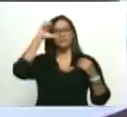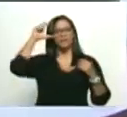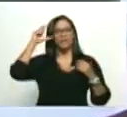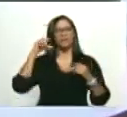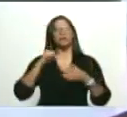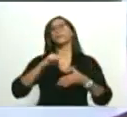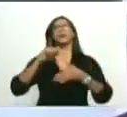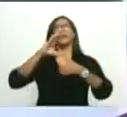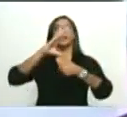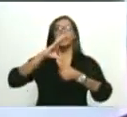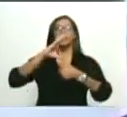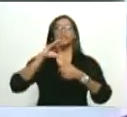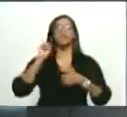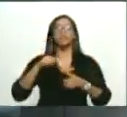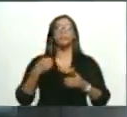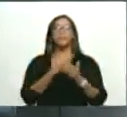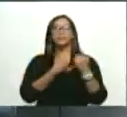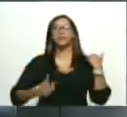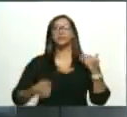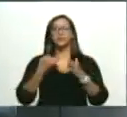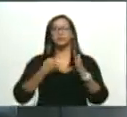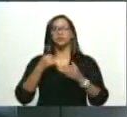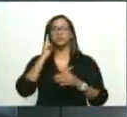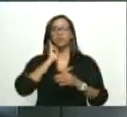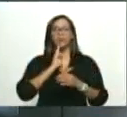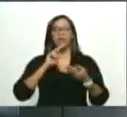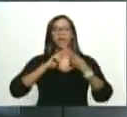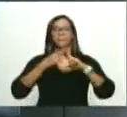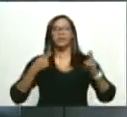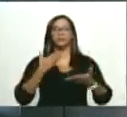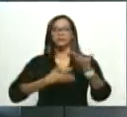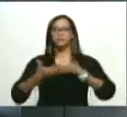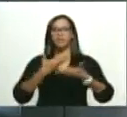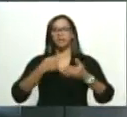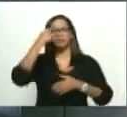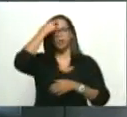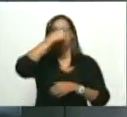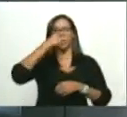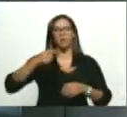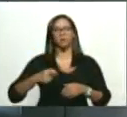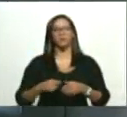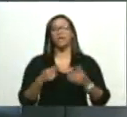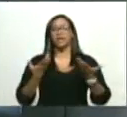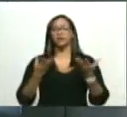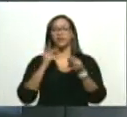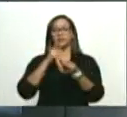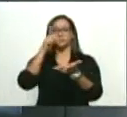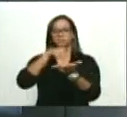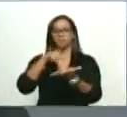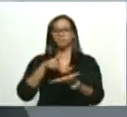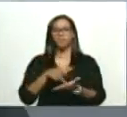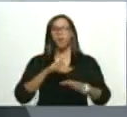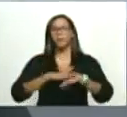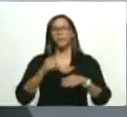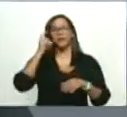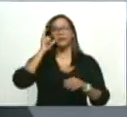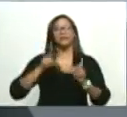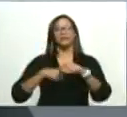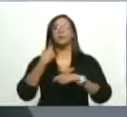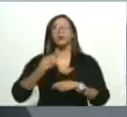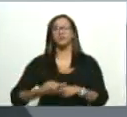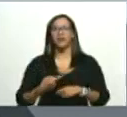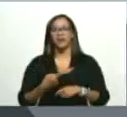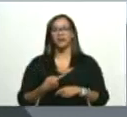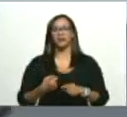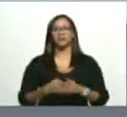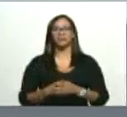también presidente del Instituto Simón Bolívar para la Paz y la Solidaridad entre los Pueblos. Ellos están presentes acá porque el día de mañana, si ustedes